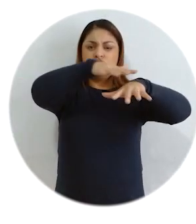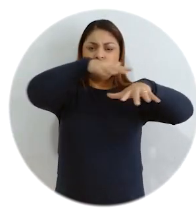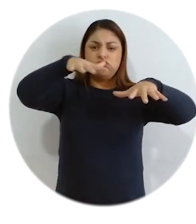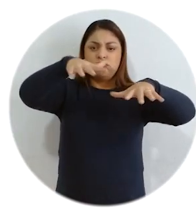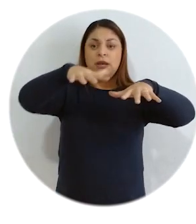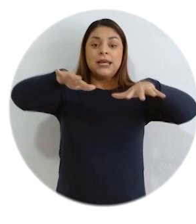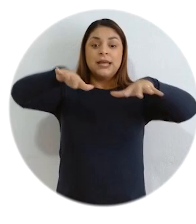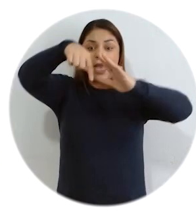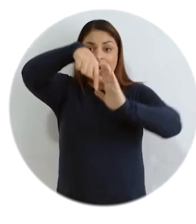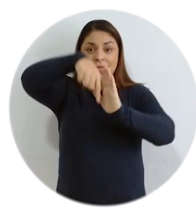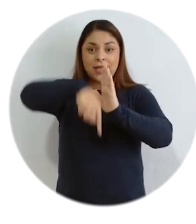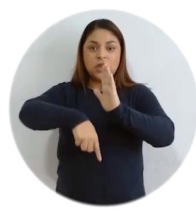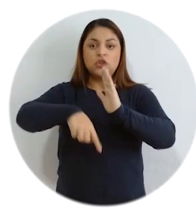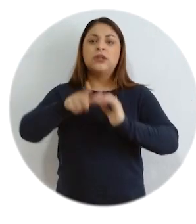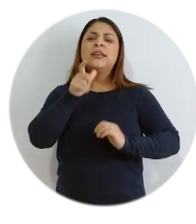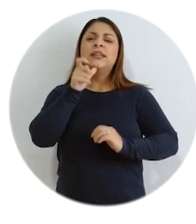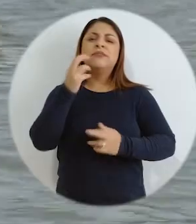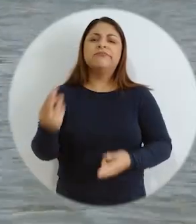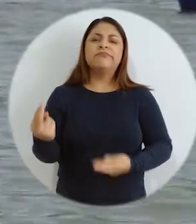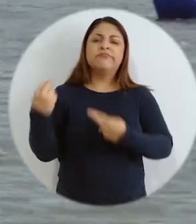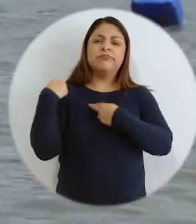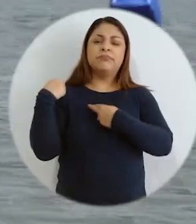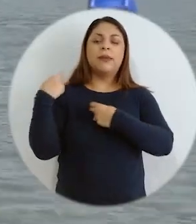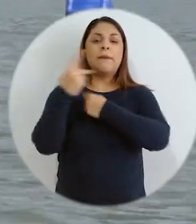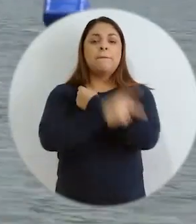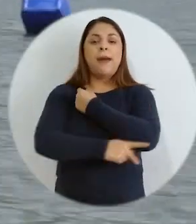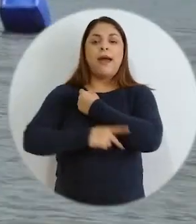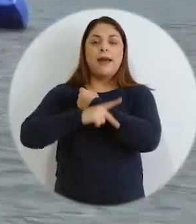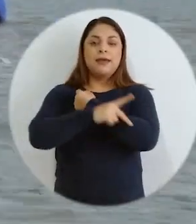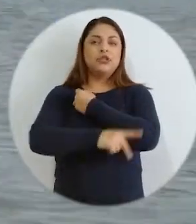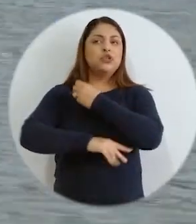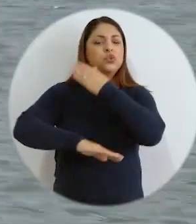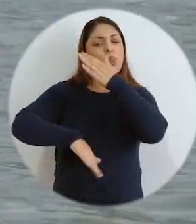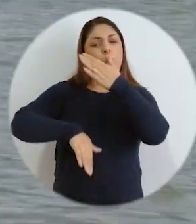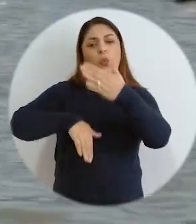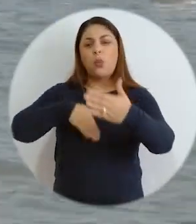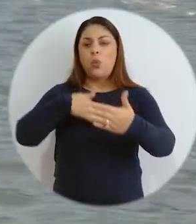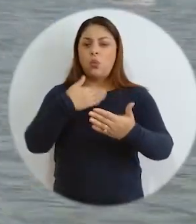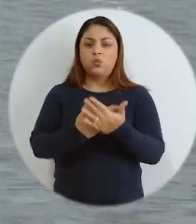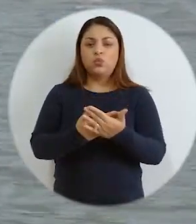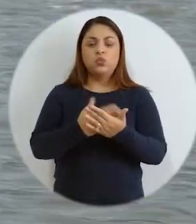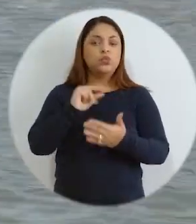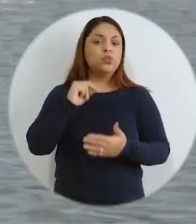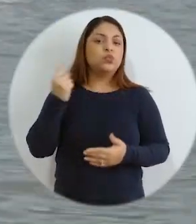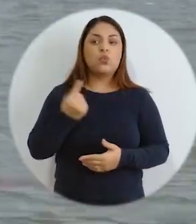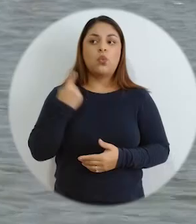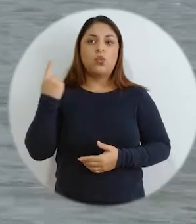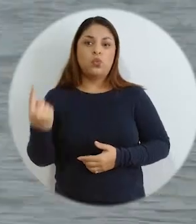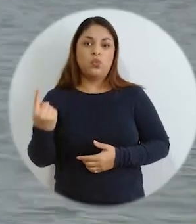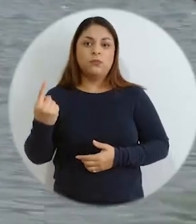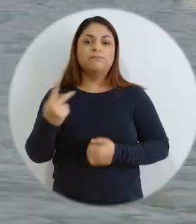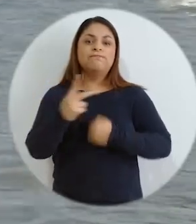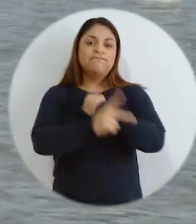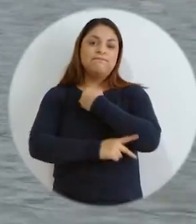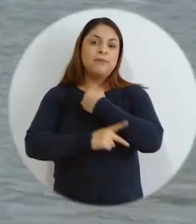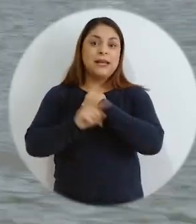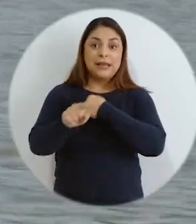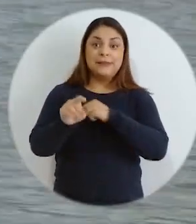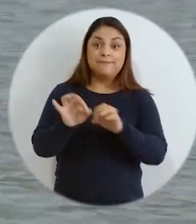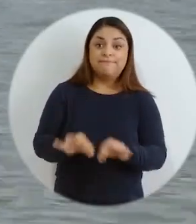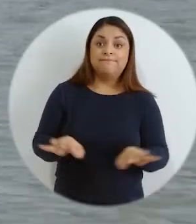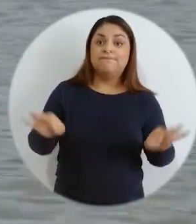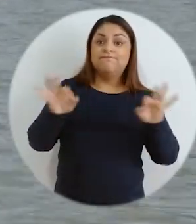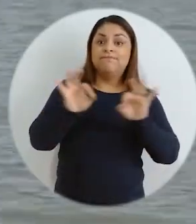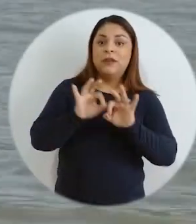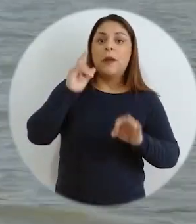también a lo que pasa dentro de ellos, le compete a los países. No es solo un problema de un país. Entonces aquí es